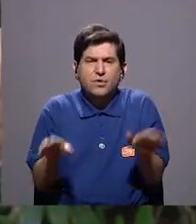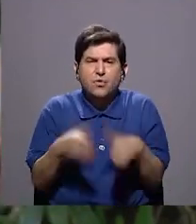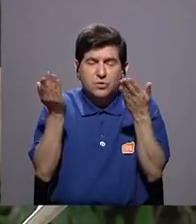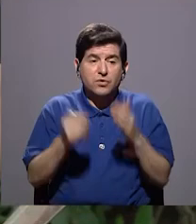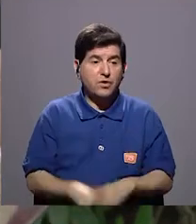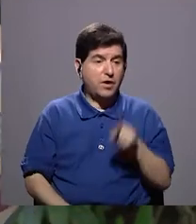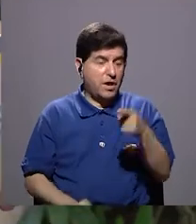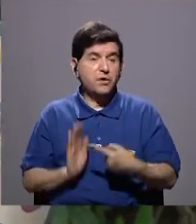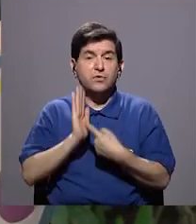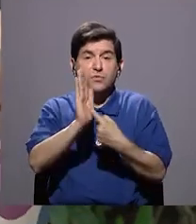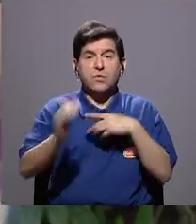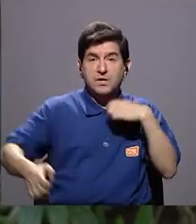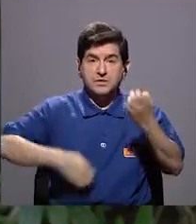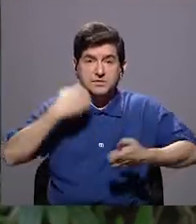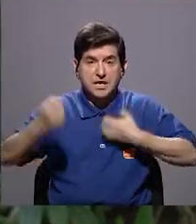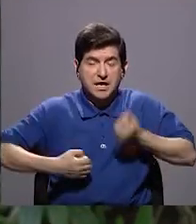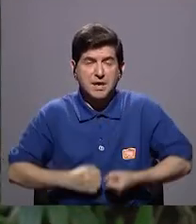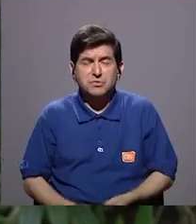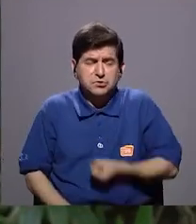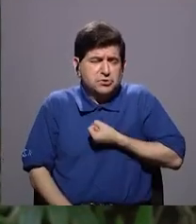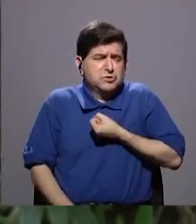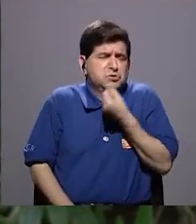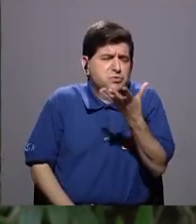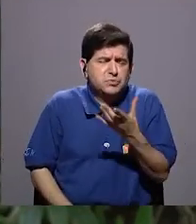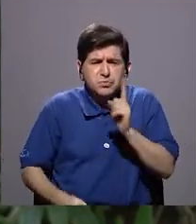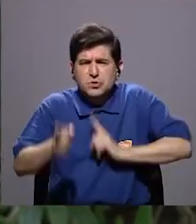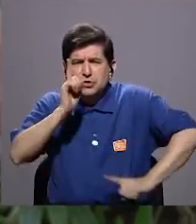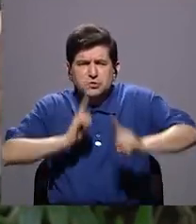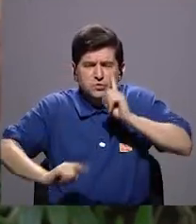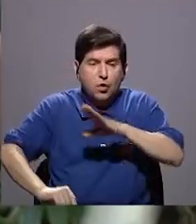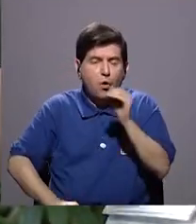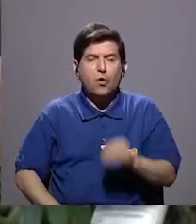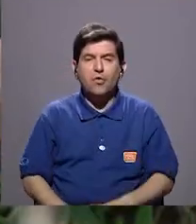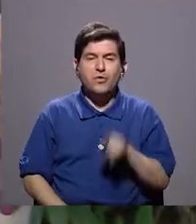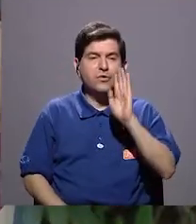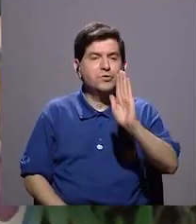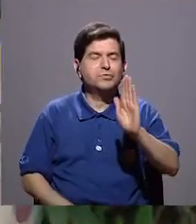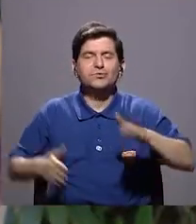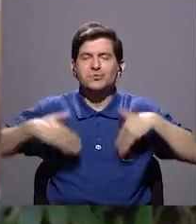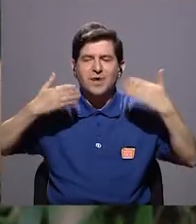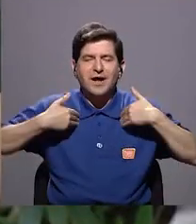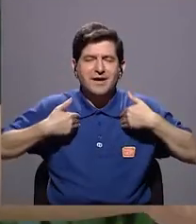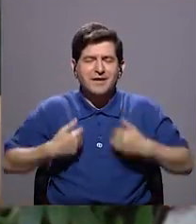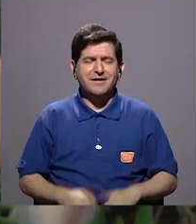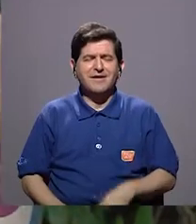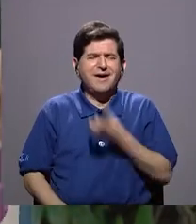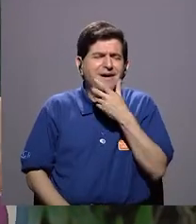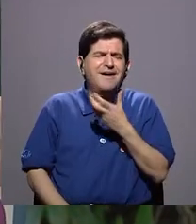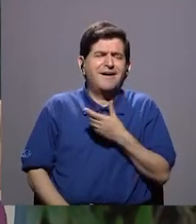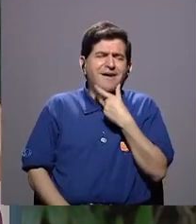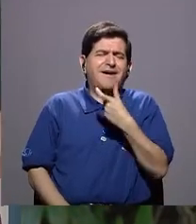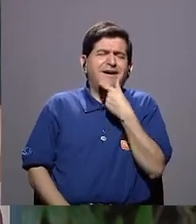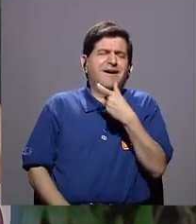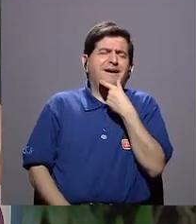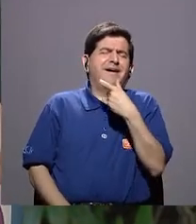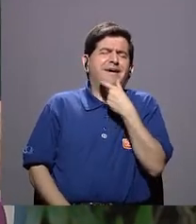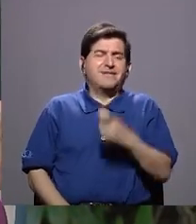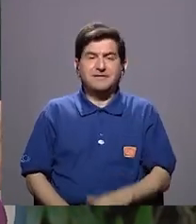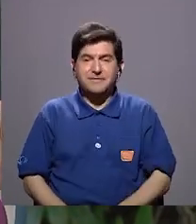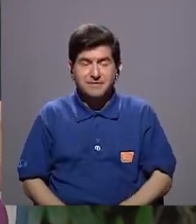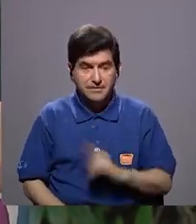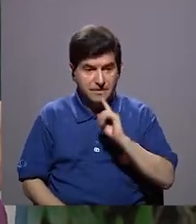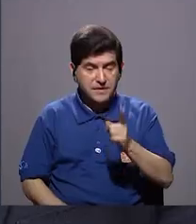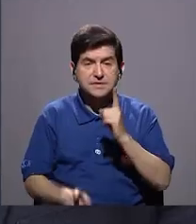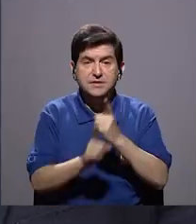desbordadas lo que ellos presentan normalmente. O sus llantos son muy intensos o sus alegrías son muy extremas. ¿Y cuál es la pauta que uno